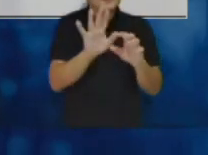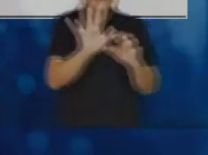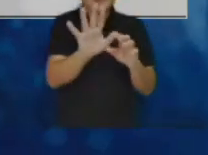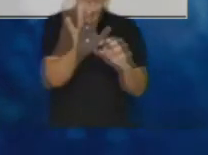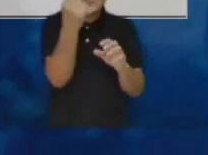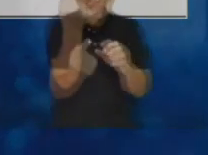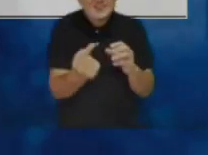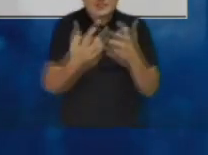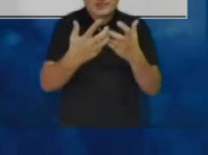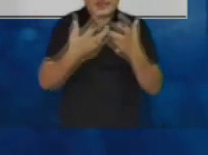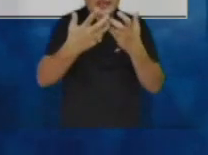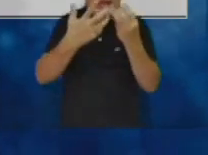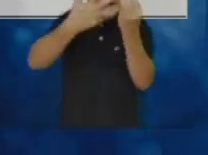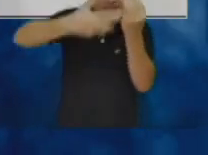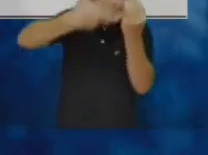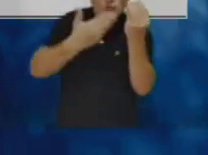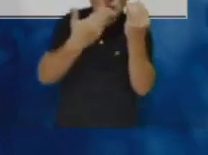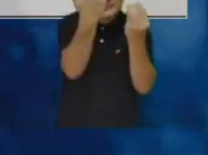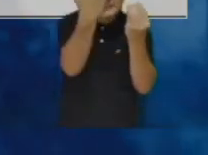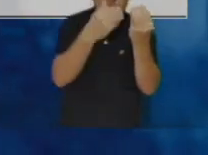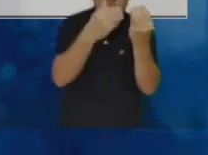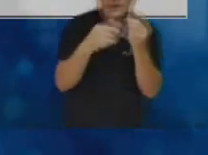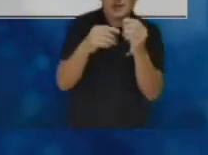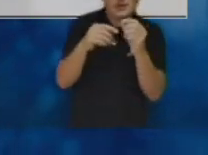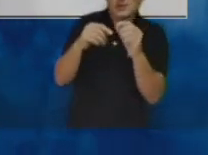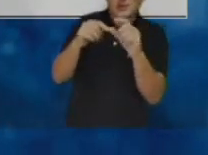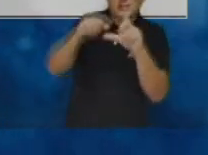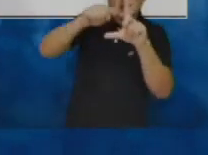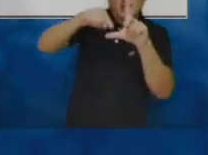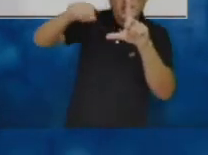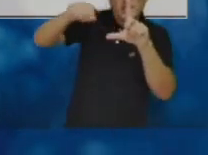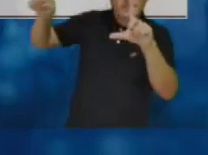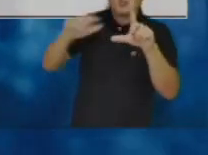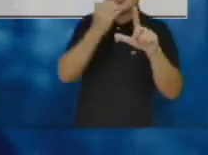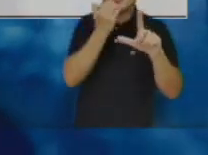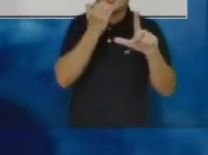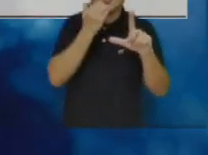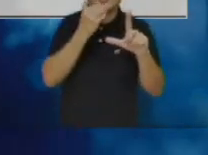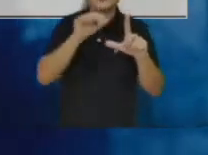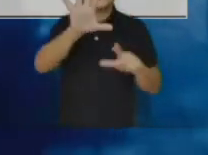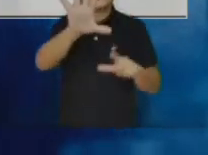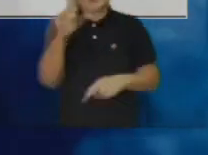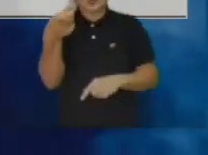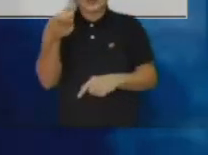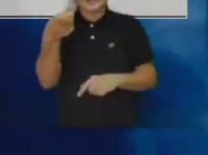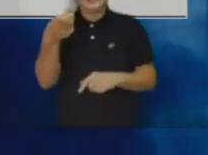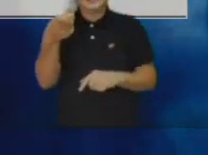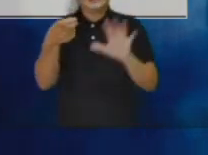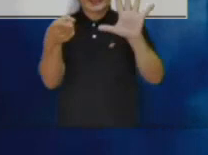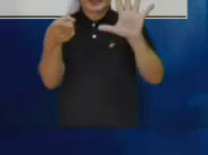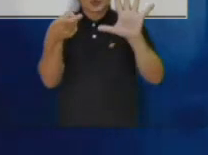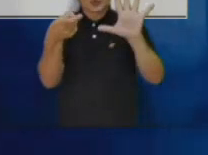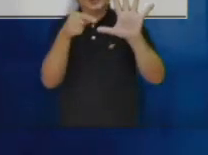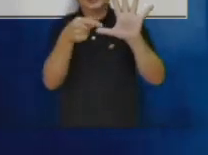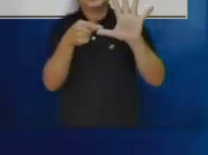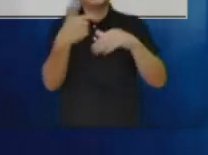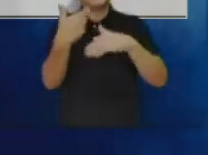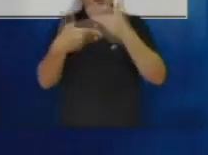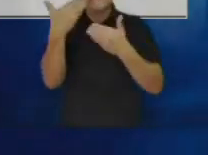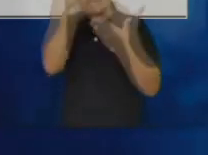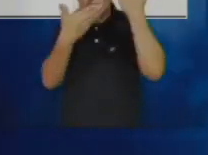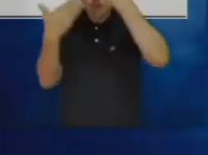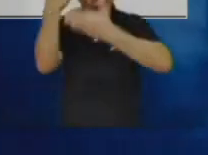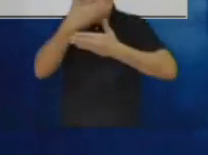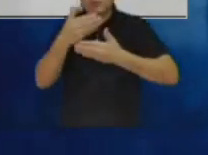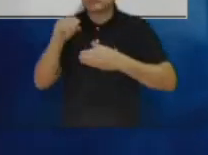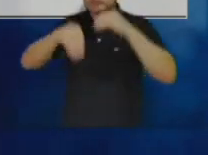bastante para tomar esas mediciones. Para 5G hemos estado trabajando en experimentos. Se está haciendo